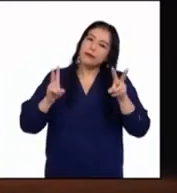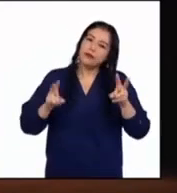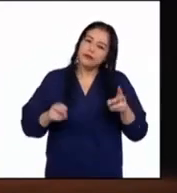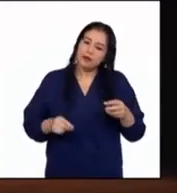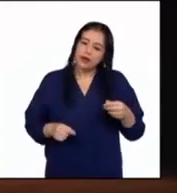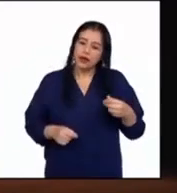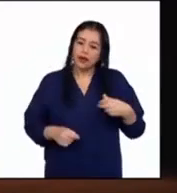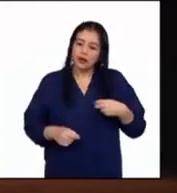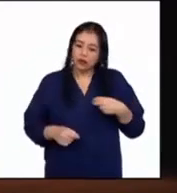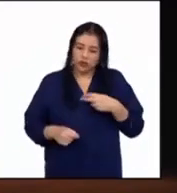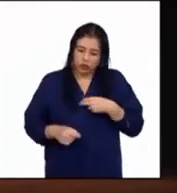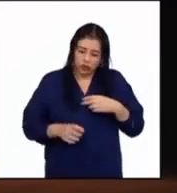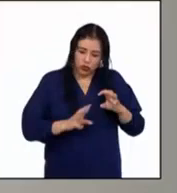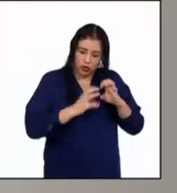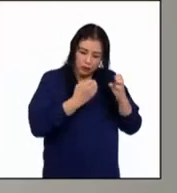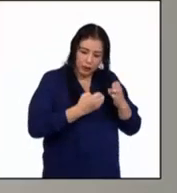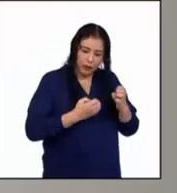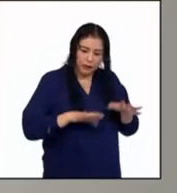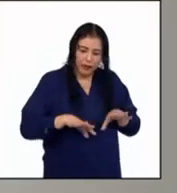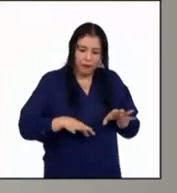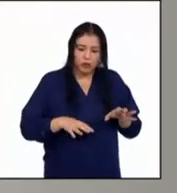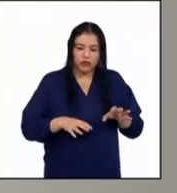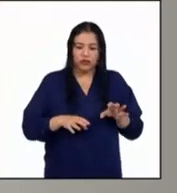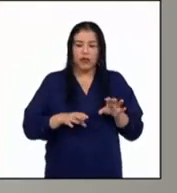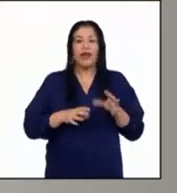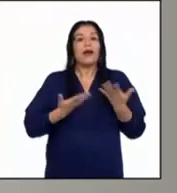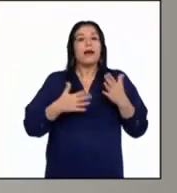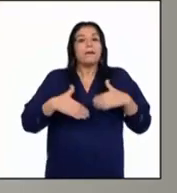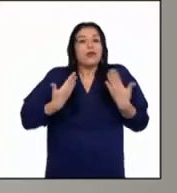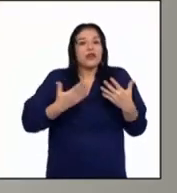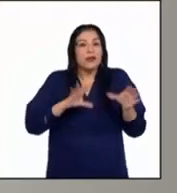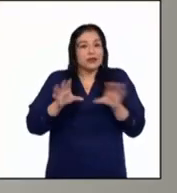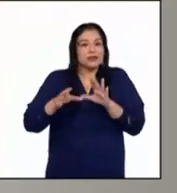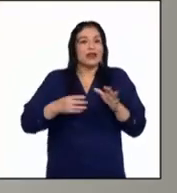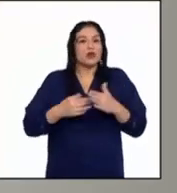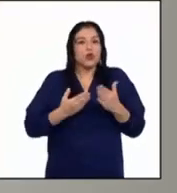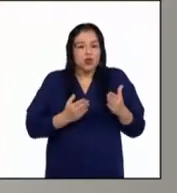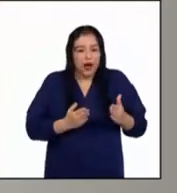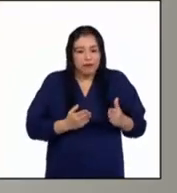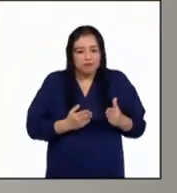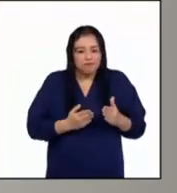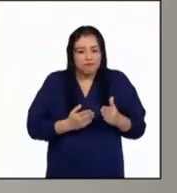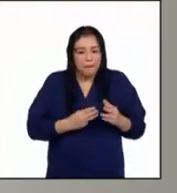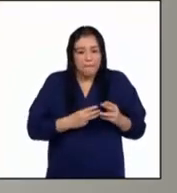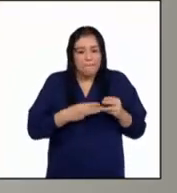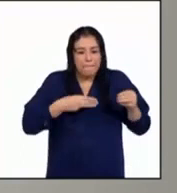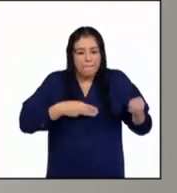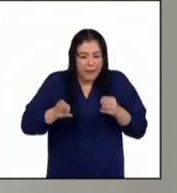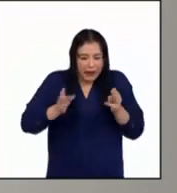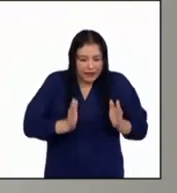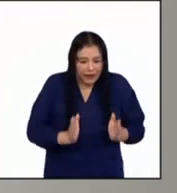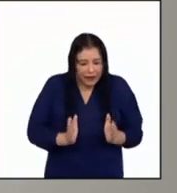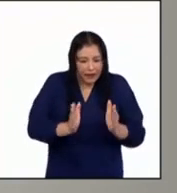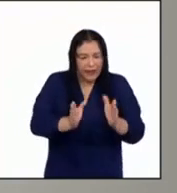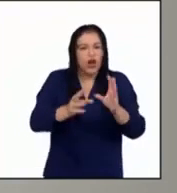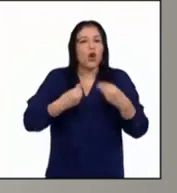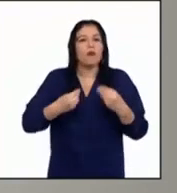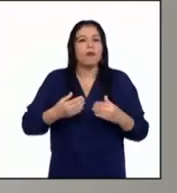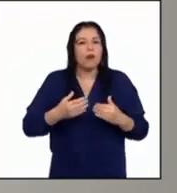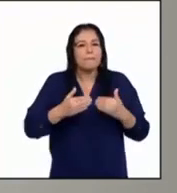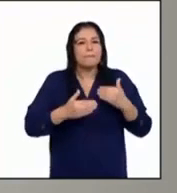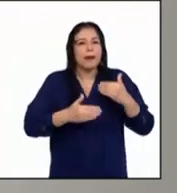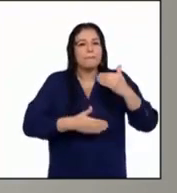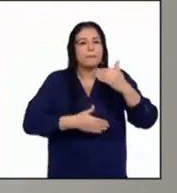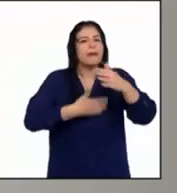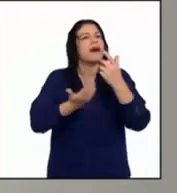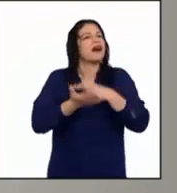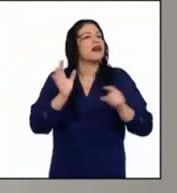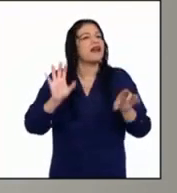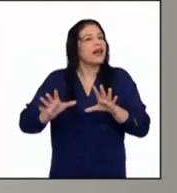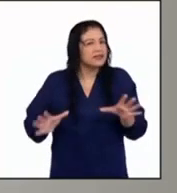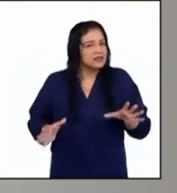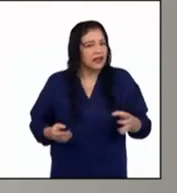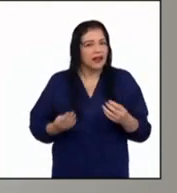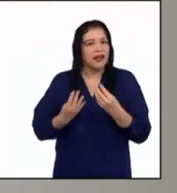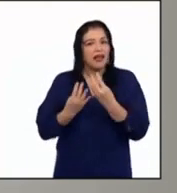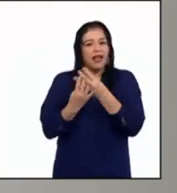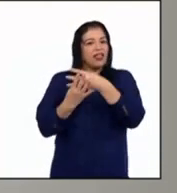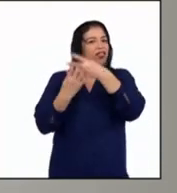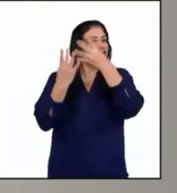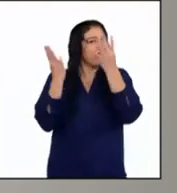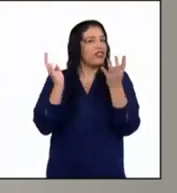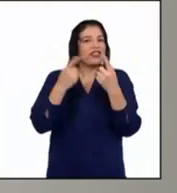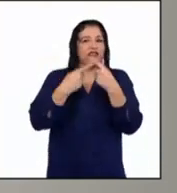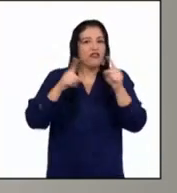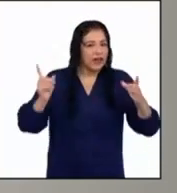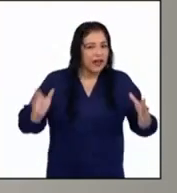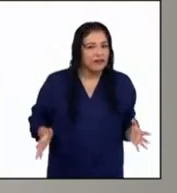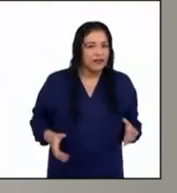habíamos creado una especie de ruta. Le estábamos ofreciendo un abanico de formas de participación a los voluntarios, en donde